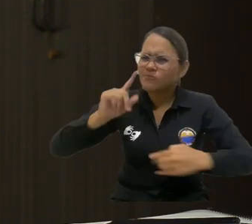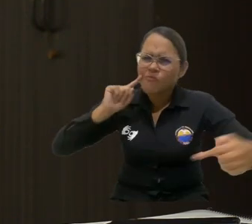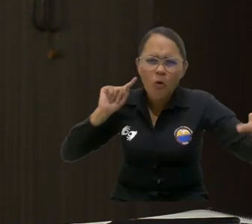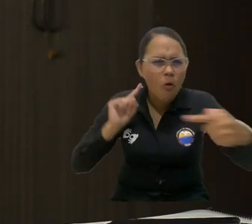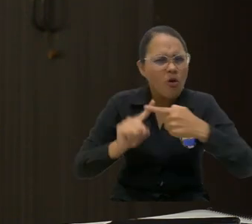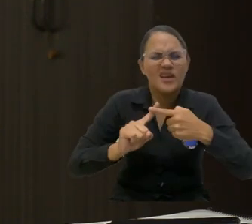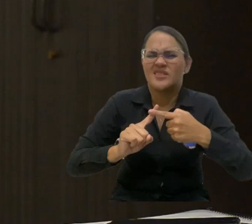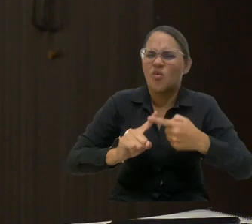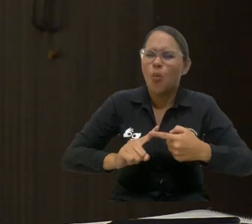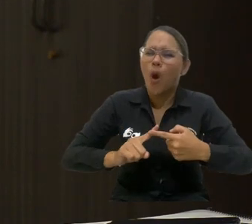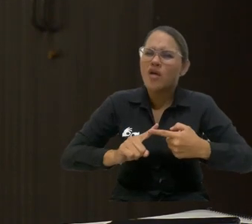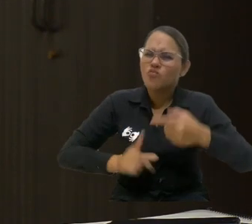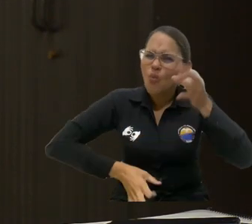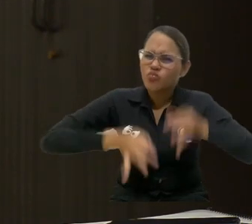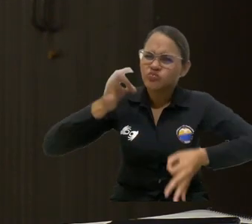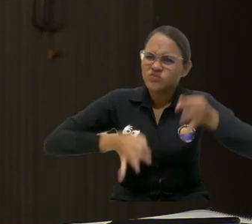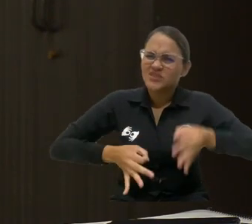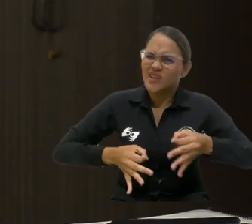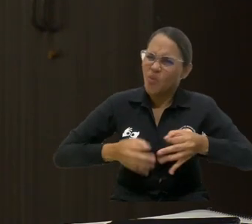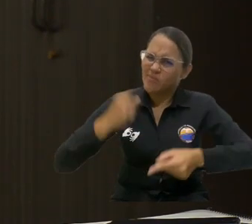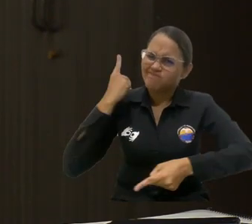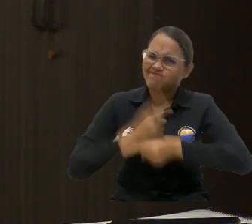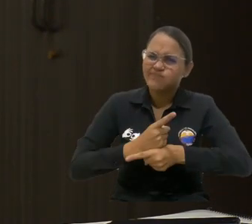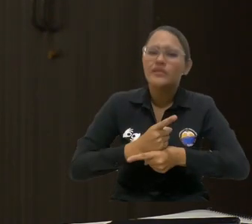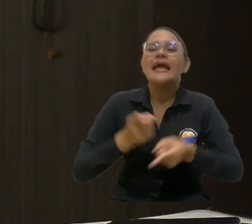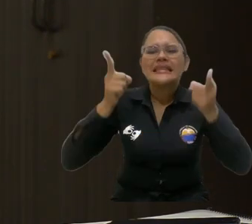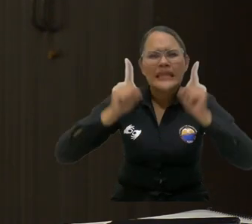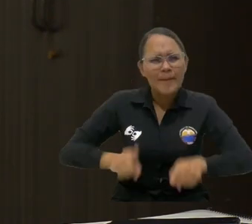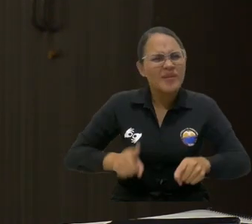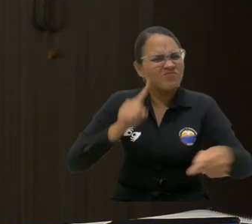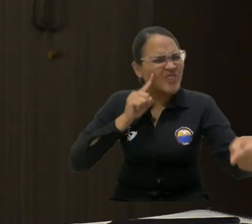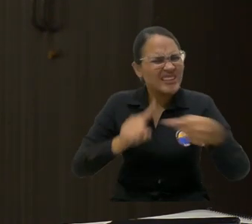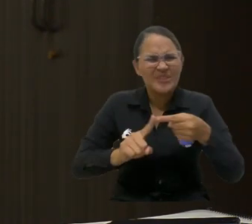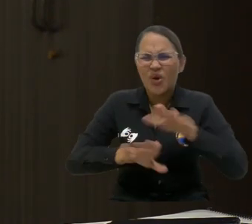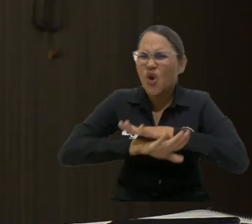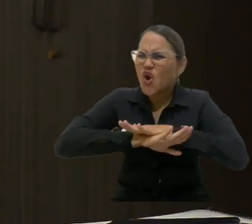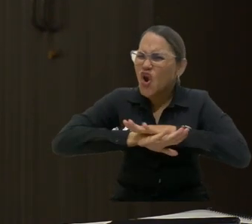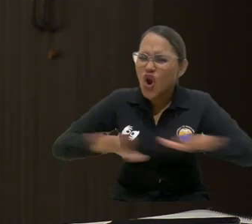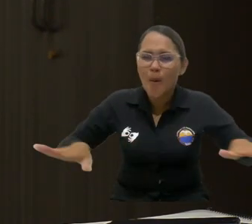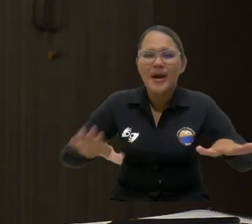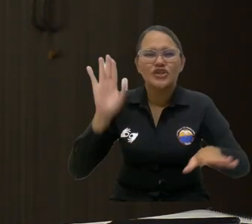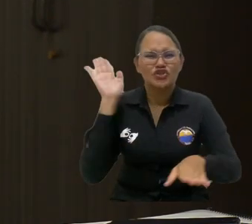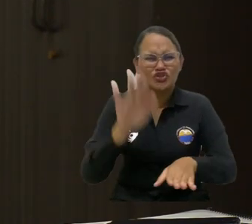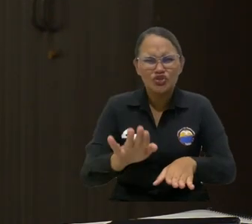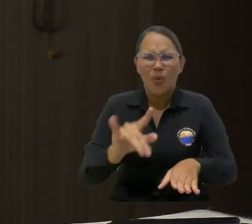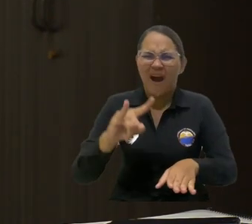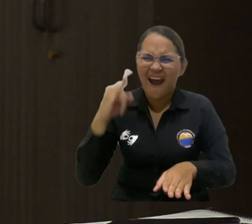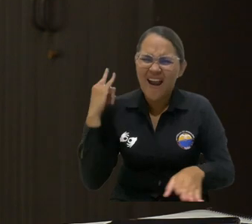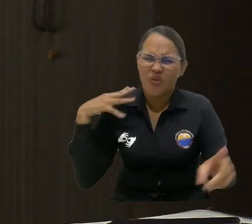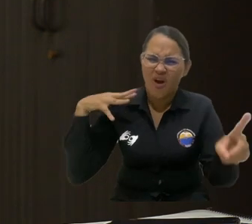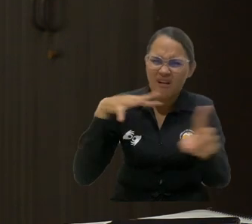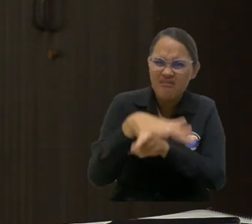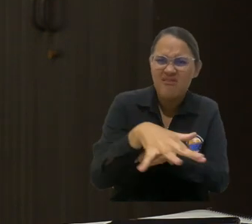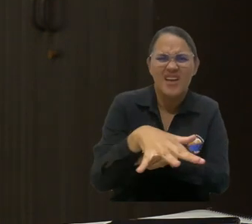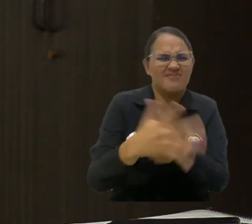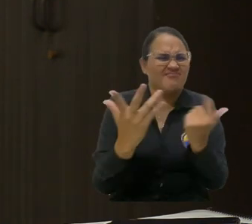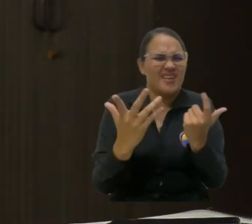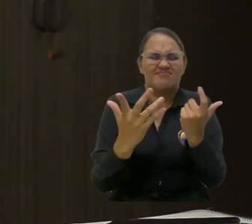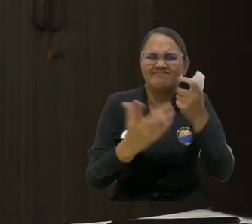la justicia eficaz en casos como este y en trabajar en la erradicación de toda conducta que